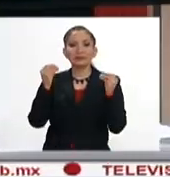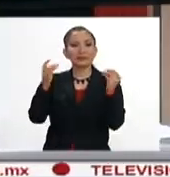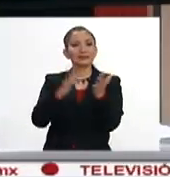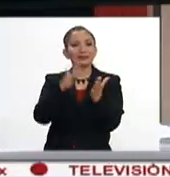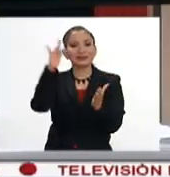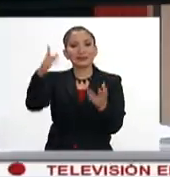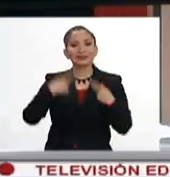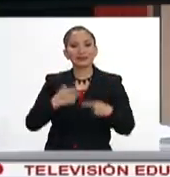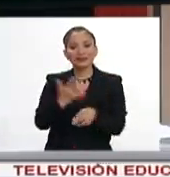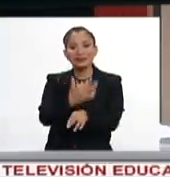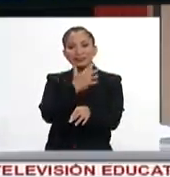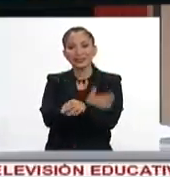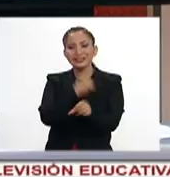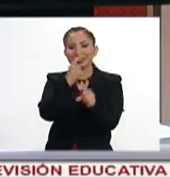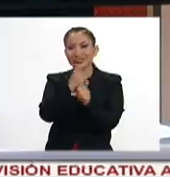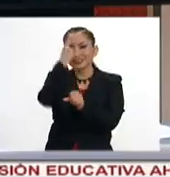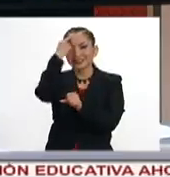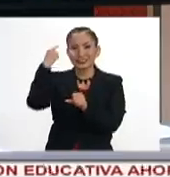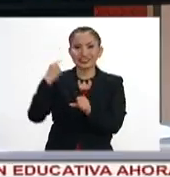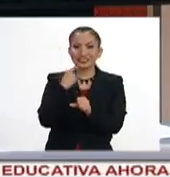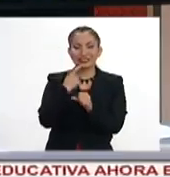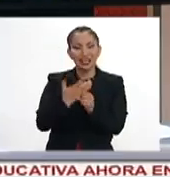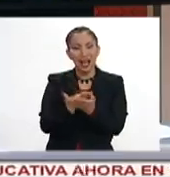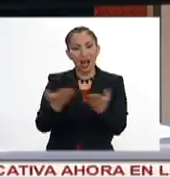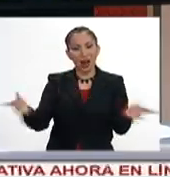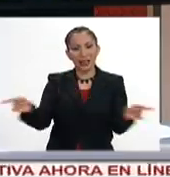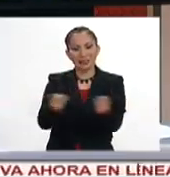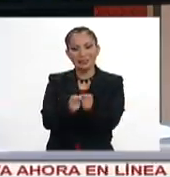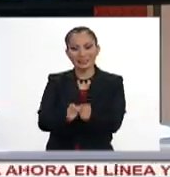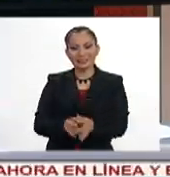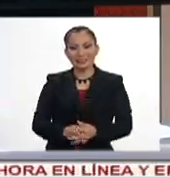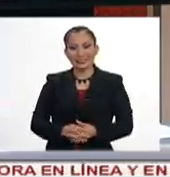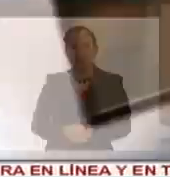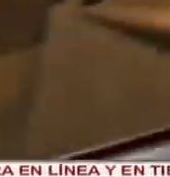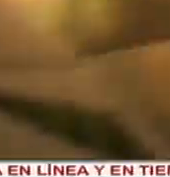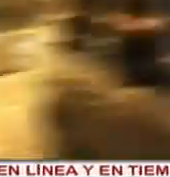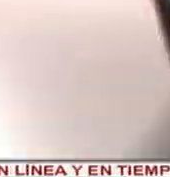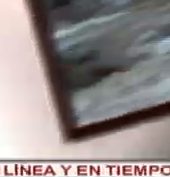Muchísimas gracias a quienes nos acompañaron en esta primera media hora. Vamos ahora al resumen.